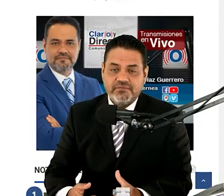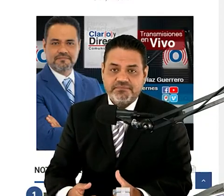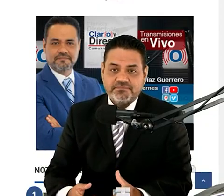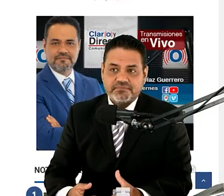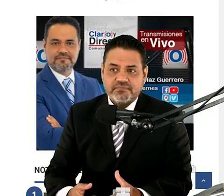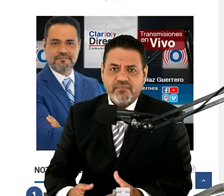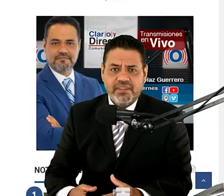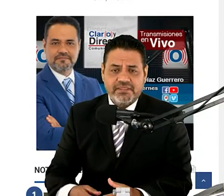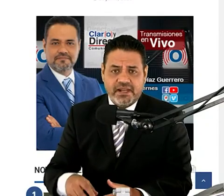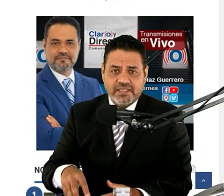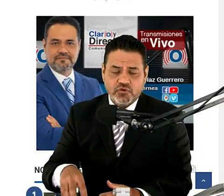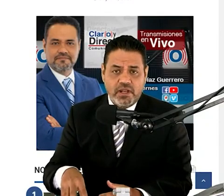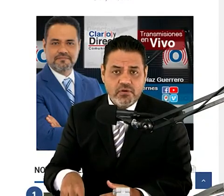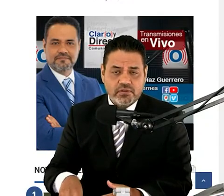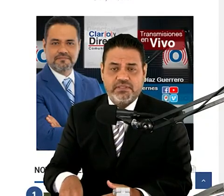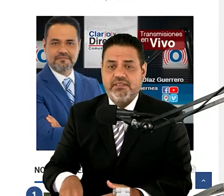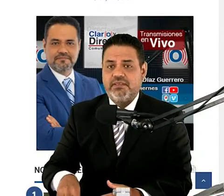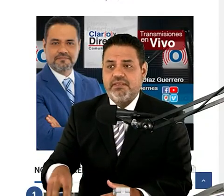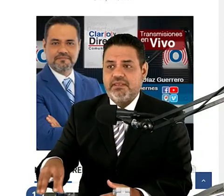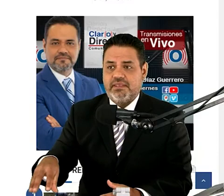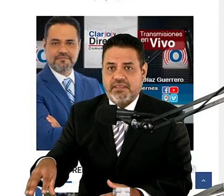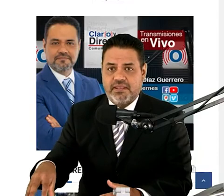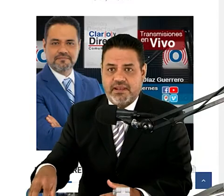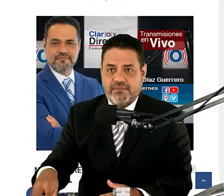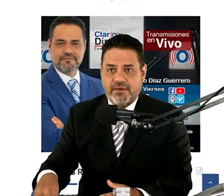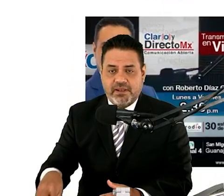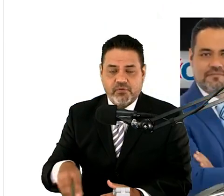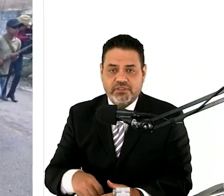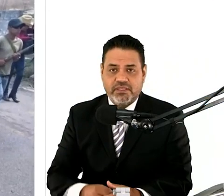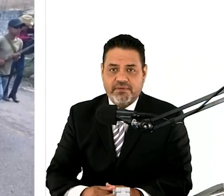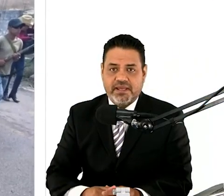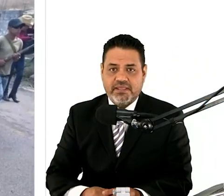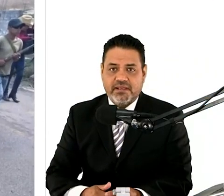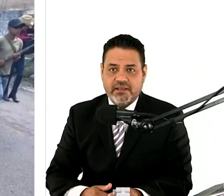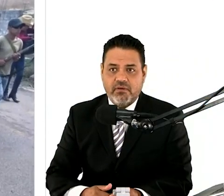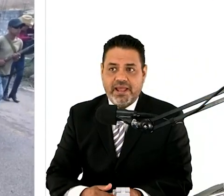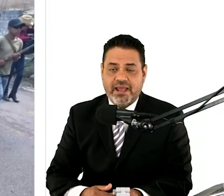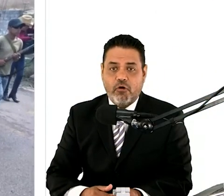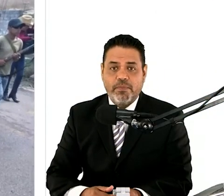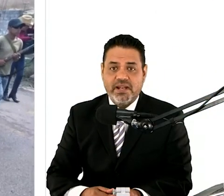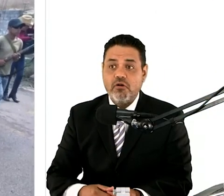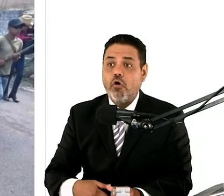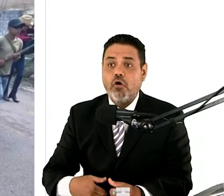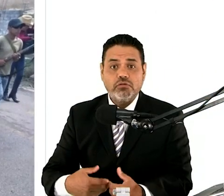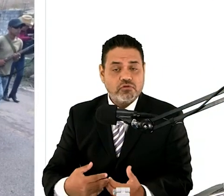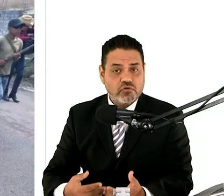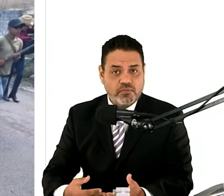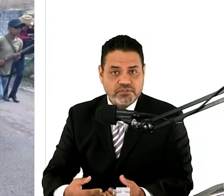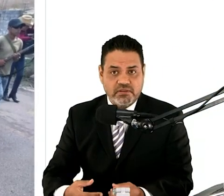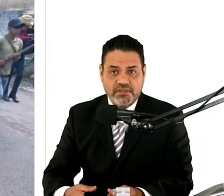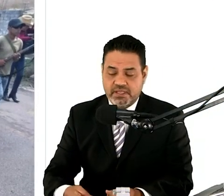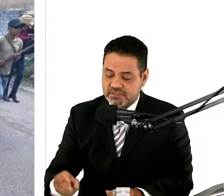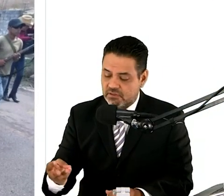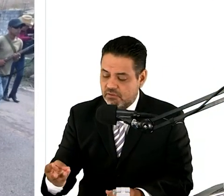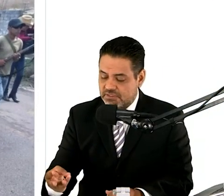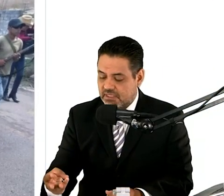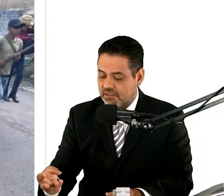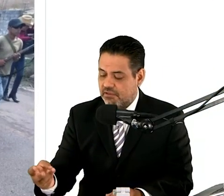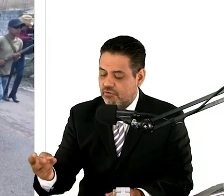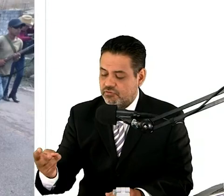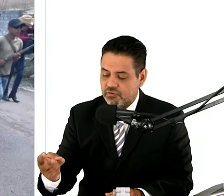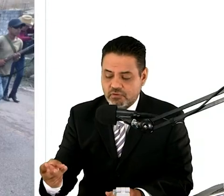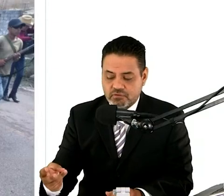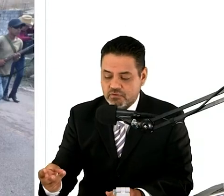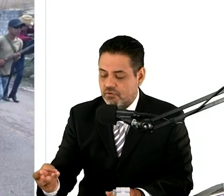guerrero entre la zona norte y la montaña baja de guerrero operan otros grupos criminales los